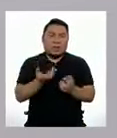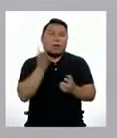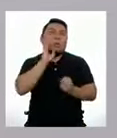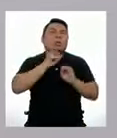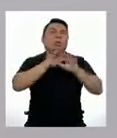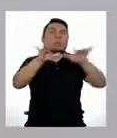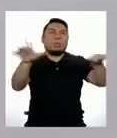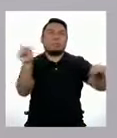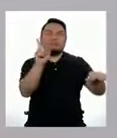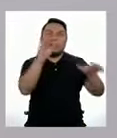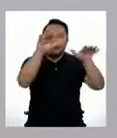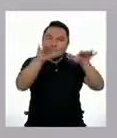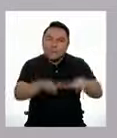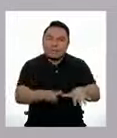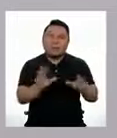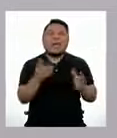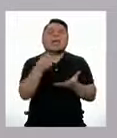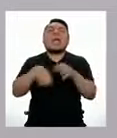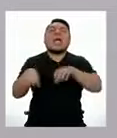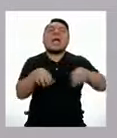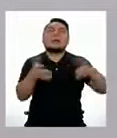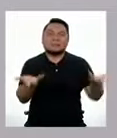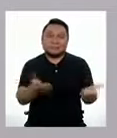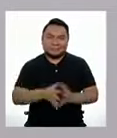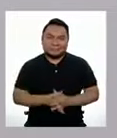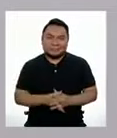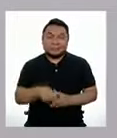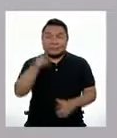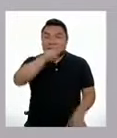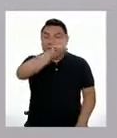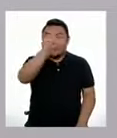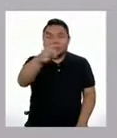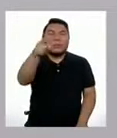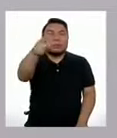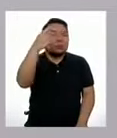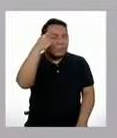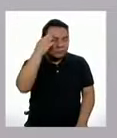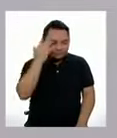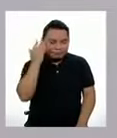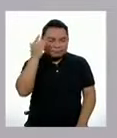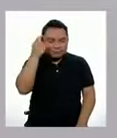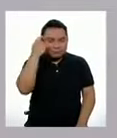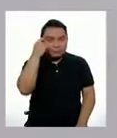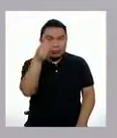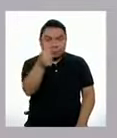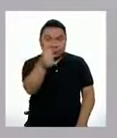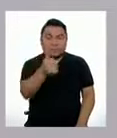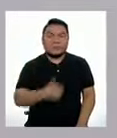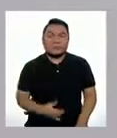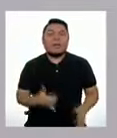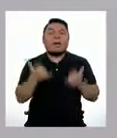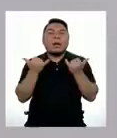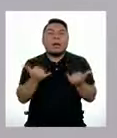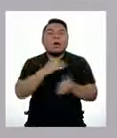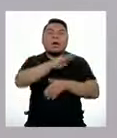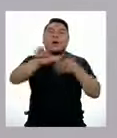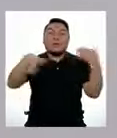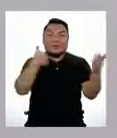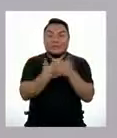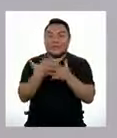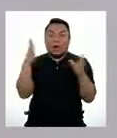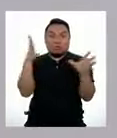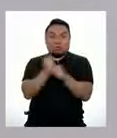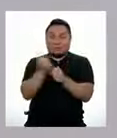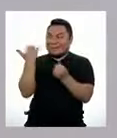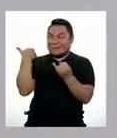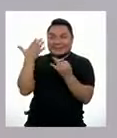contaminación? No lo olvides, es una pregunta y una reflexión pendiente. Recapitulemos sobre todo lo que hemos visto